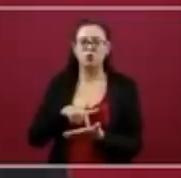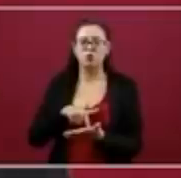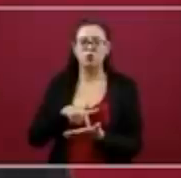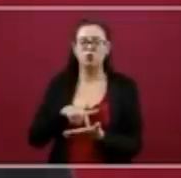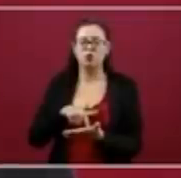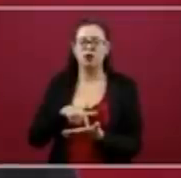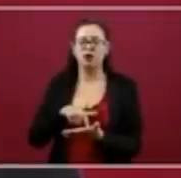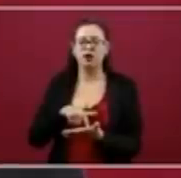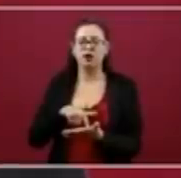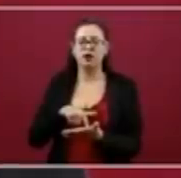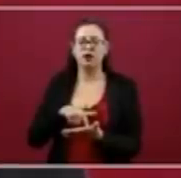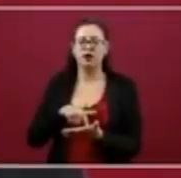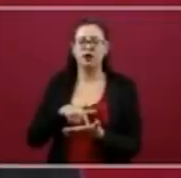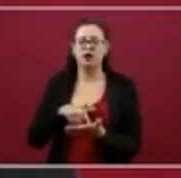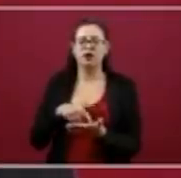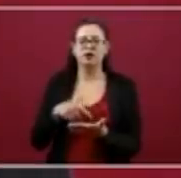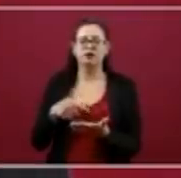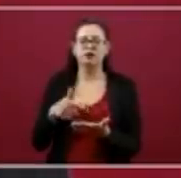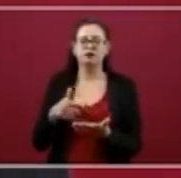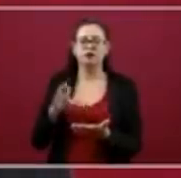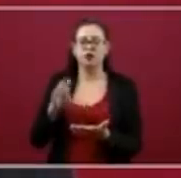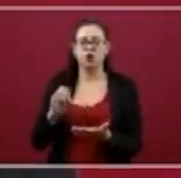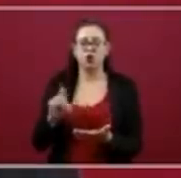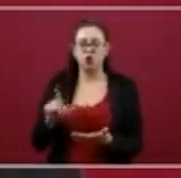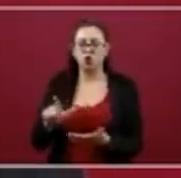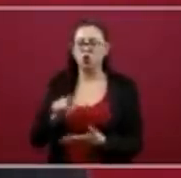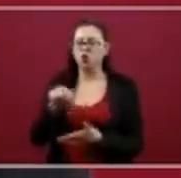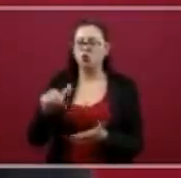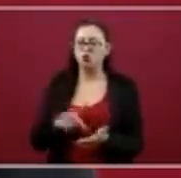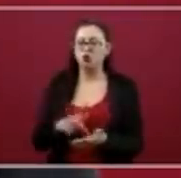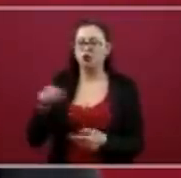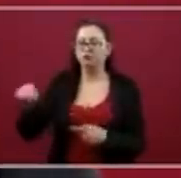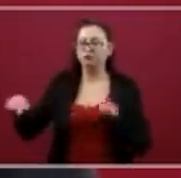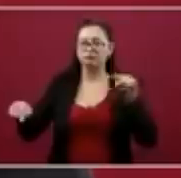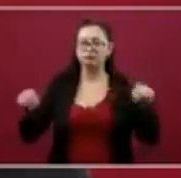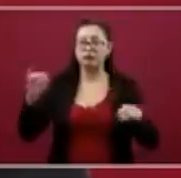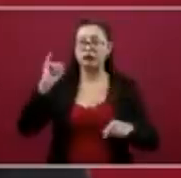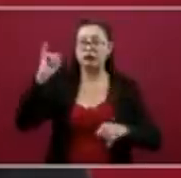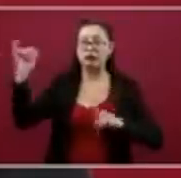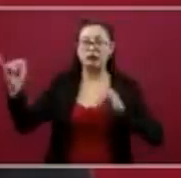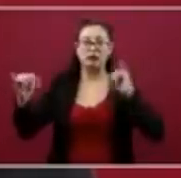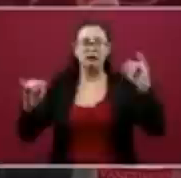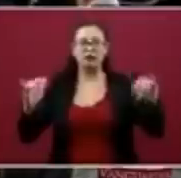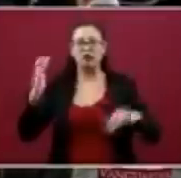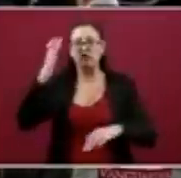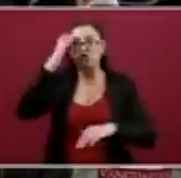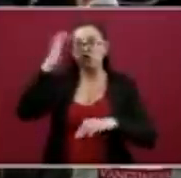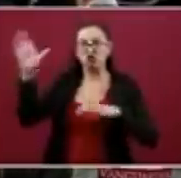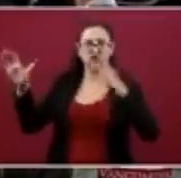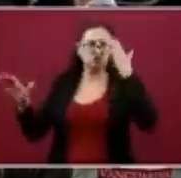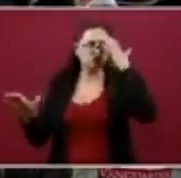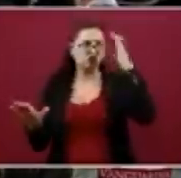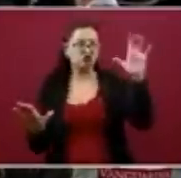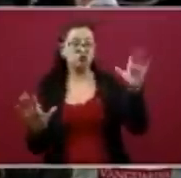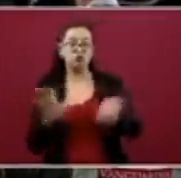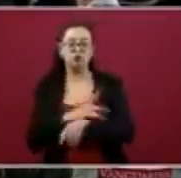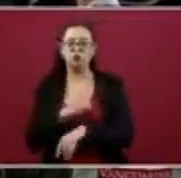colonias, en sitios no conocidos, porque hay